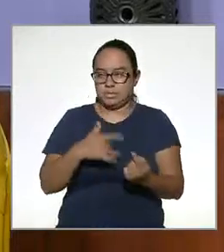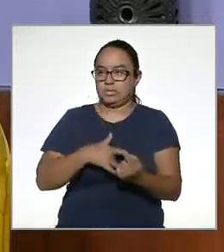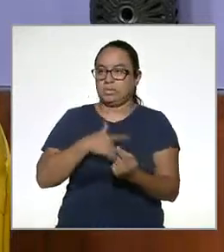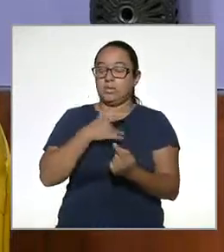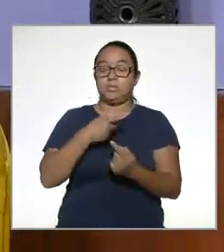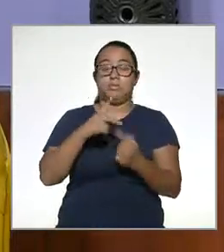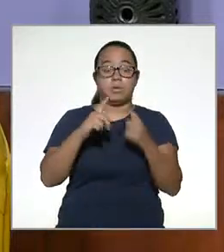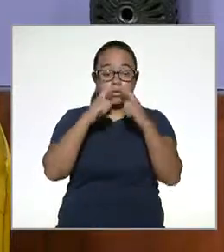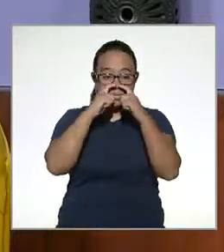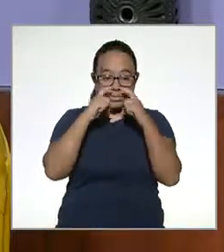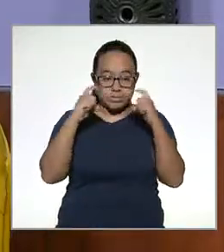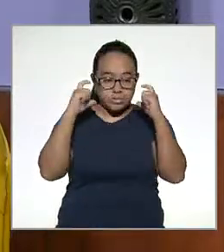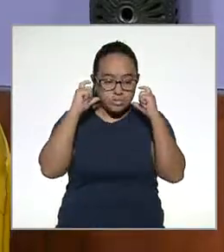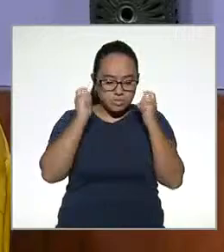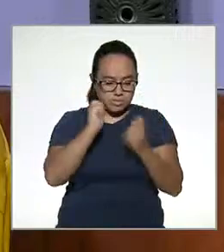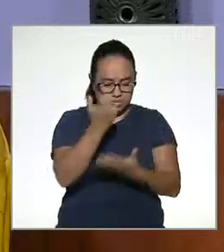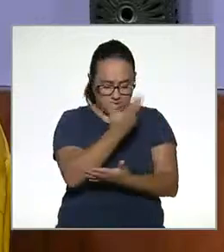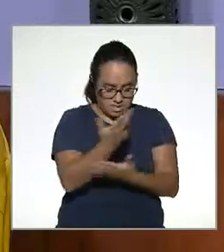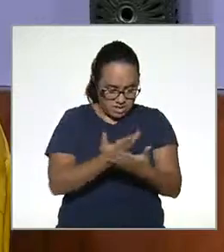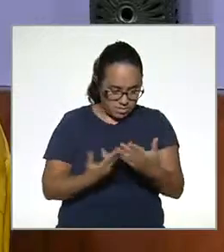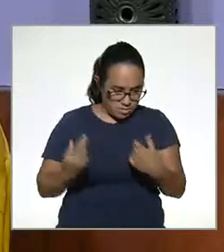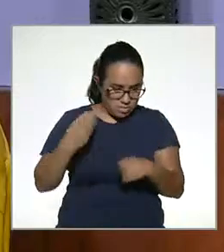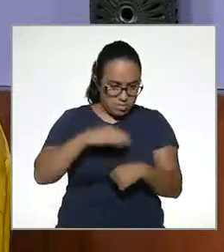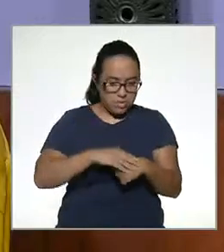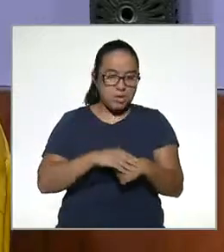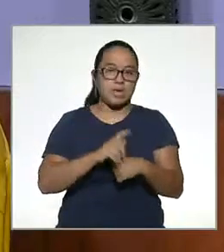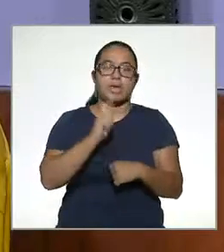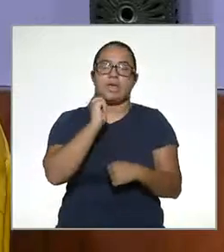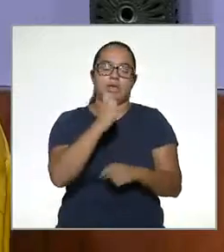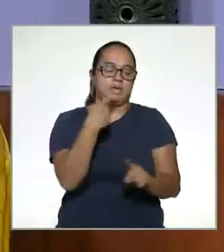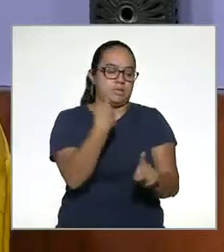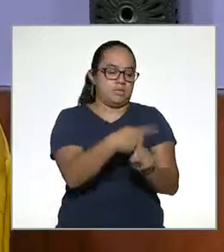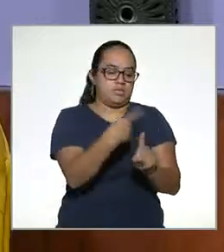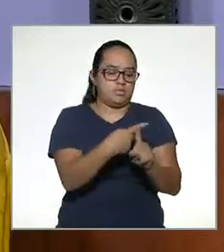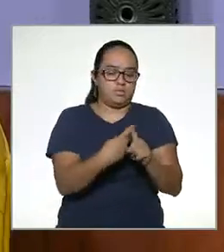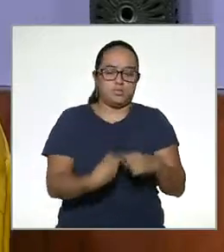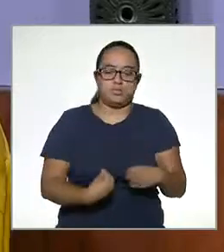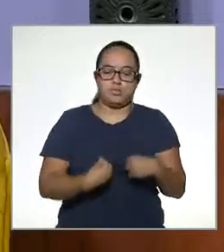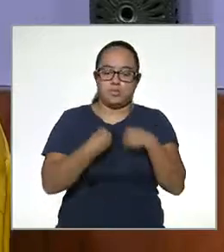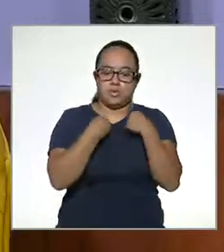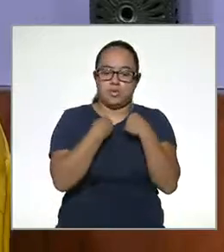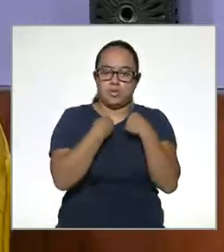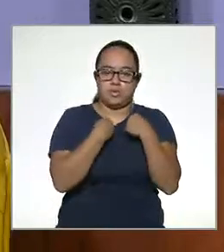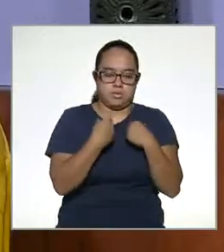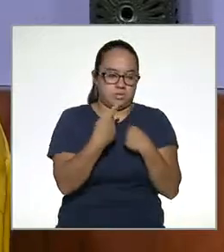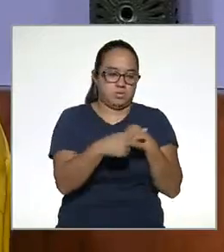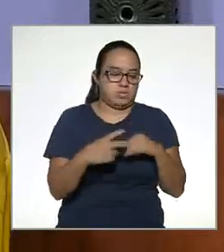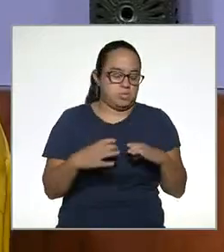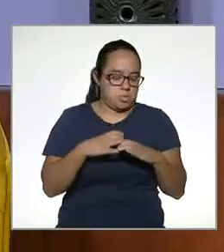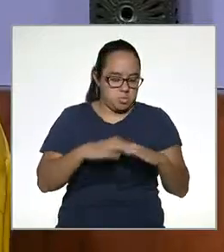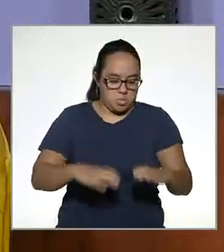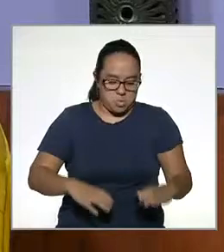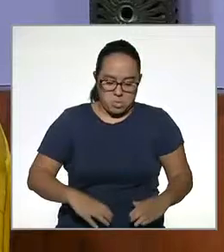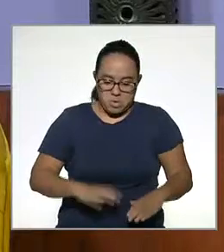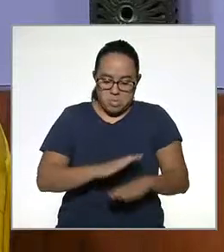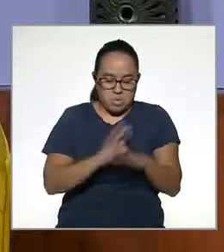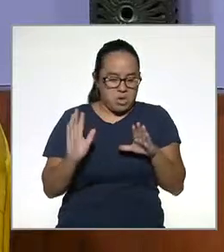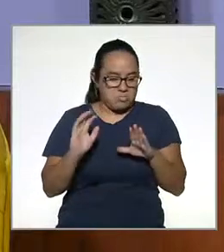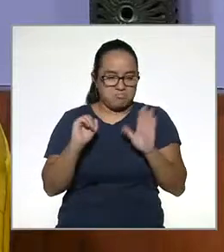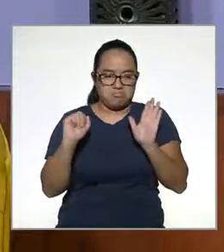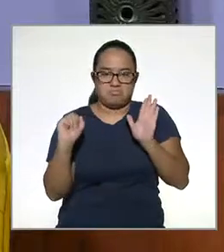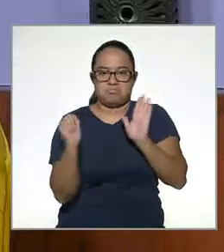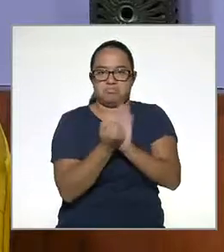pero el cubrebocas apareciendo en un dibujo es como algo que se incorpora a la imagen, sí, del cuerpo, ¿no? Del niño, ¿no? Entonces,